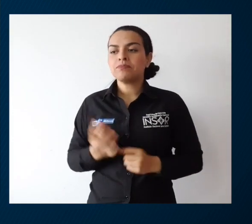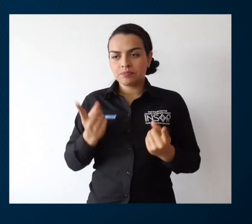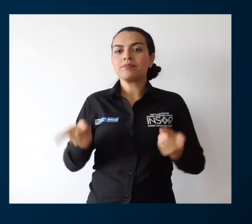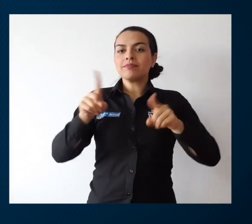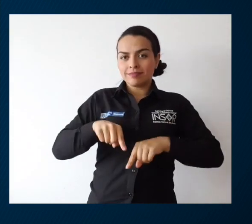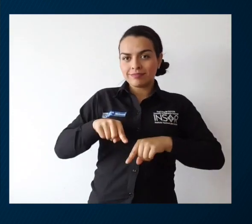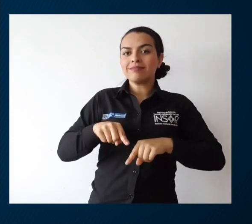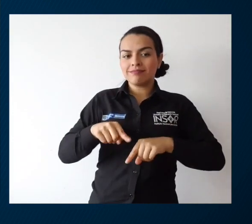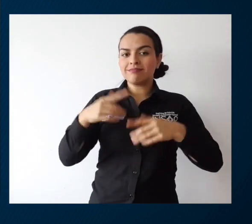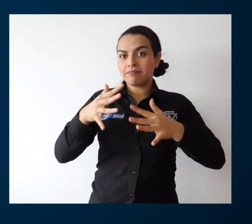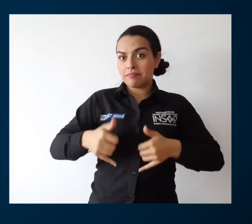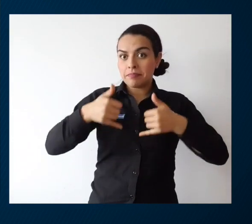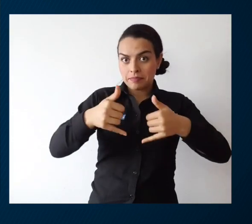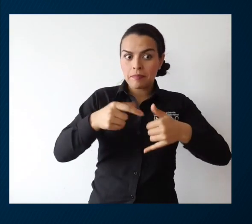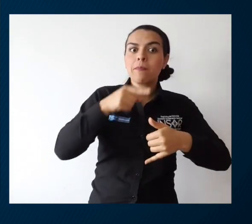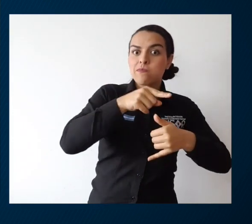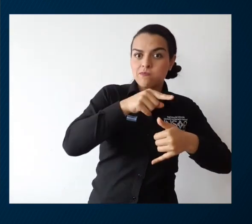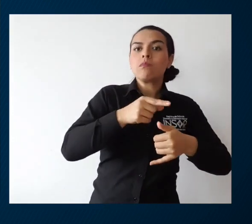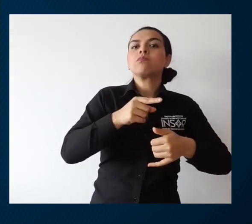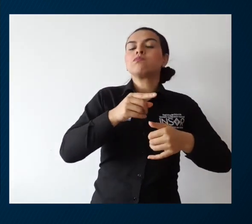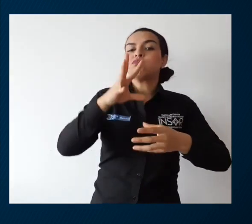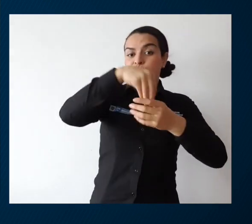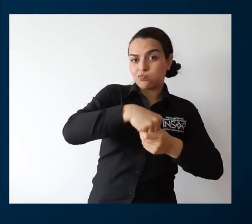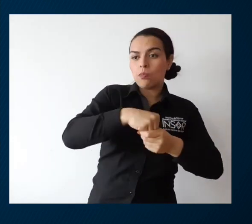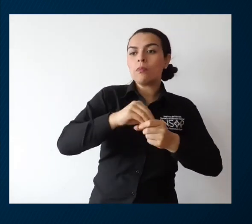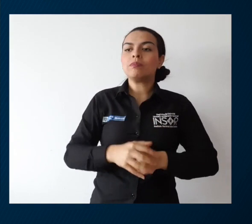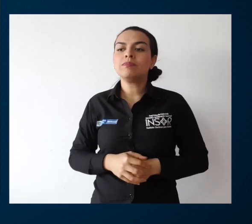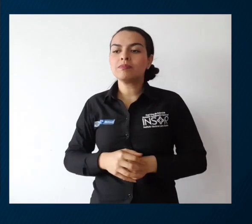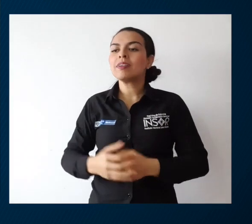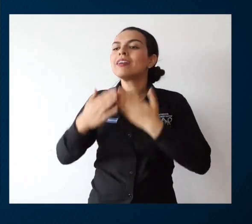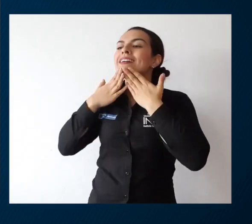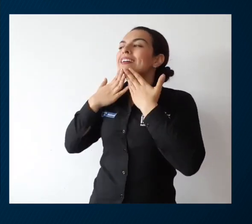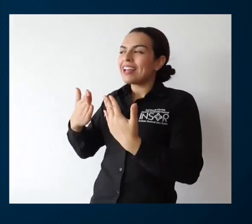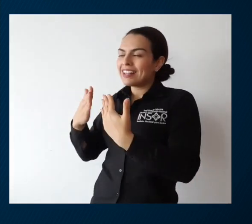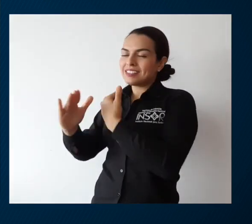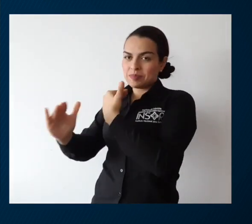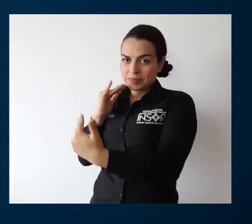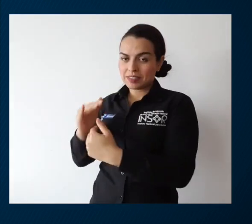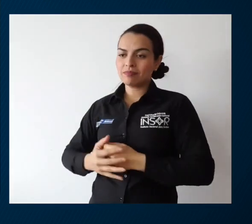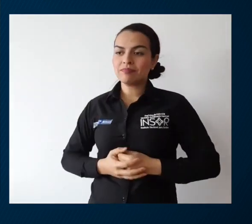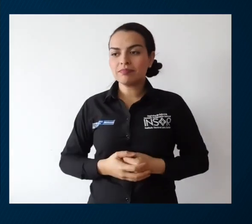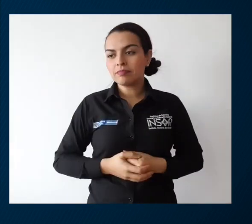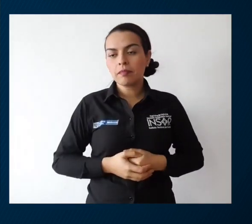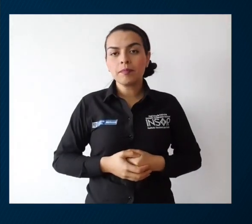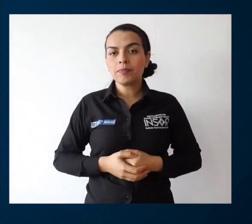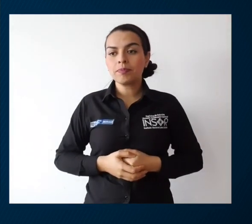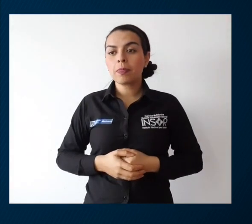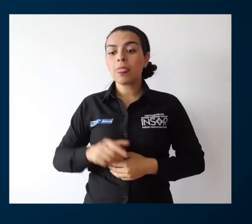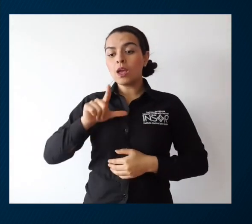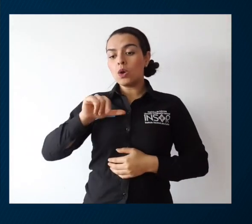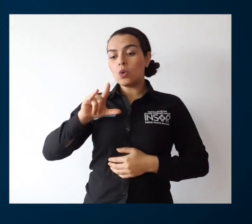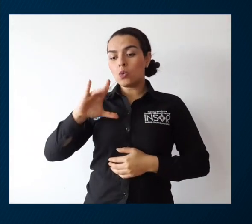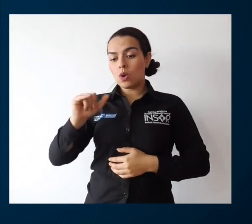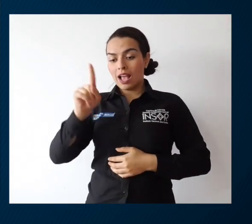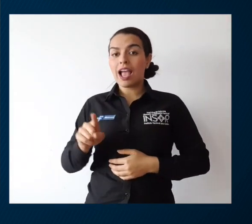Bogotá, finalista del premio Compartir al rector. Hola, Hugo, ahora nos contarás un poco más. Buenos días, Mary, muchas gracias por la invitación.